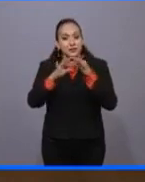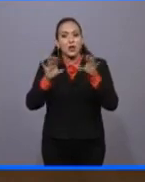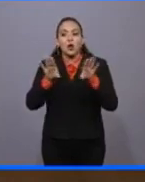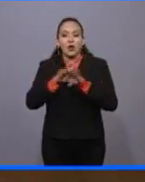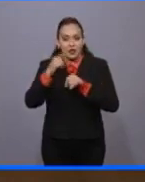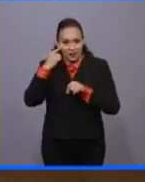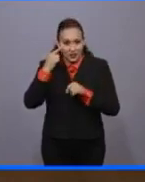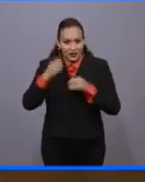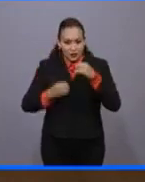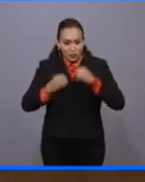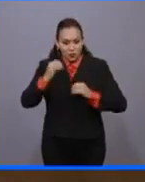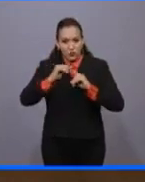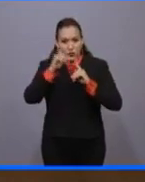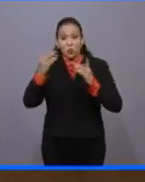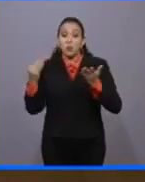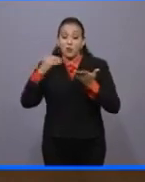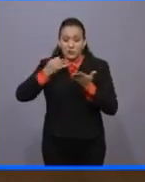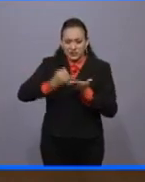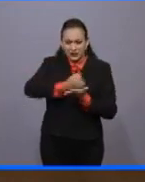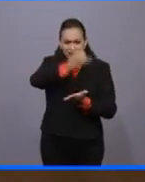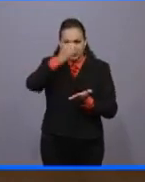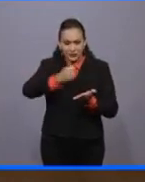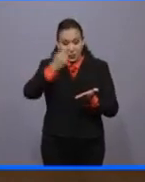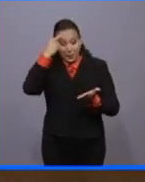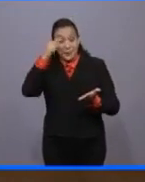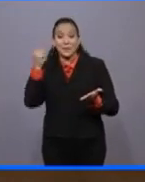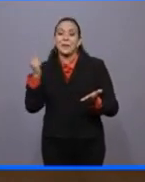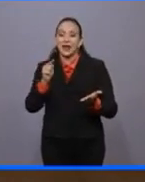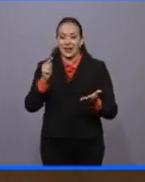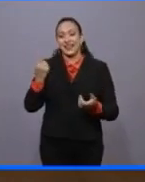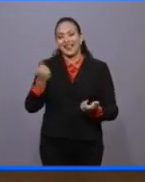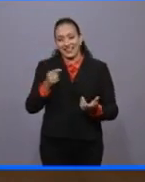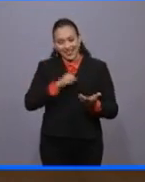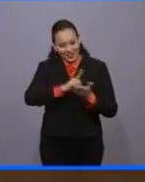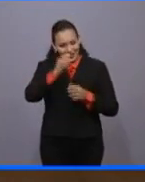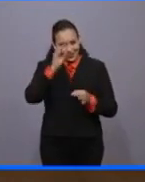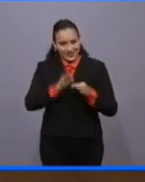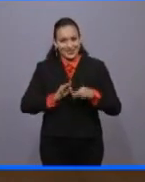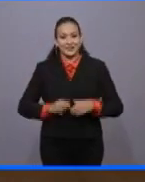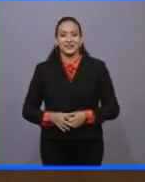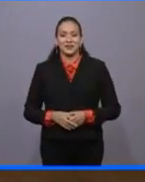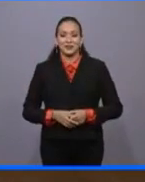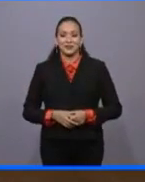Tribunal Constitucional ha emitido criterios que garantizan este derecho.